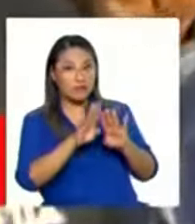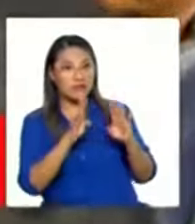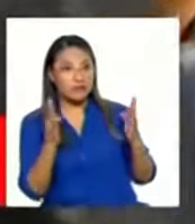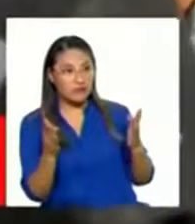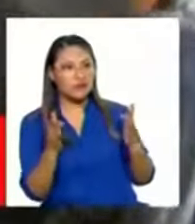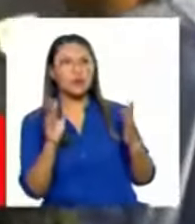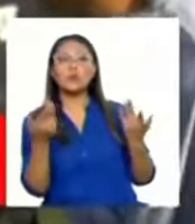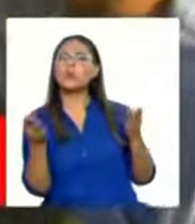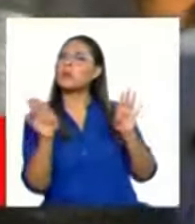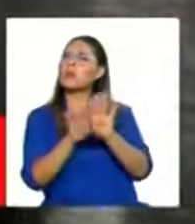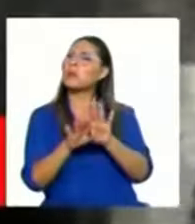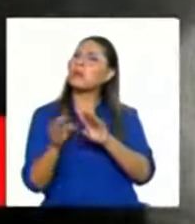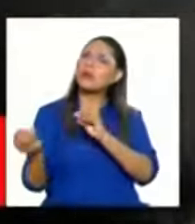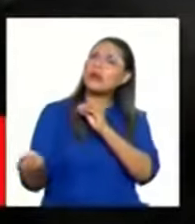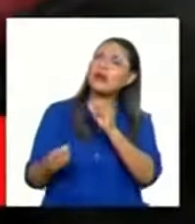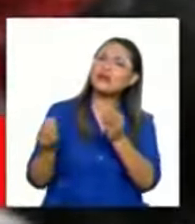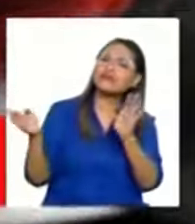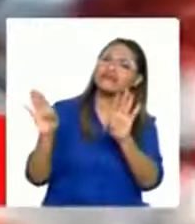atención? ¿Sí? ¿Y por qué es cerrado?